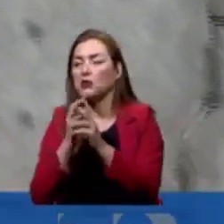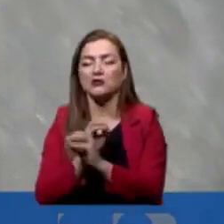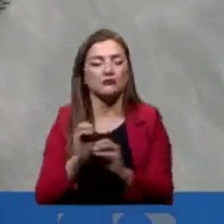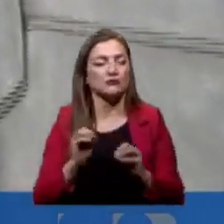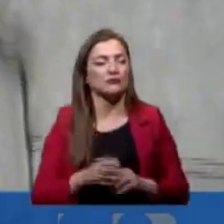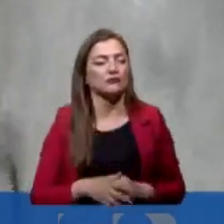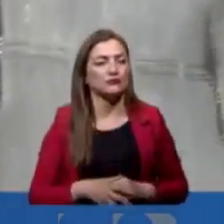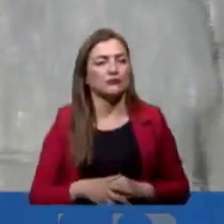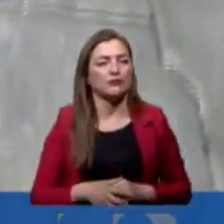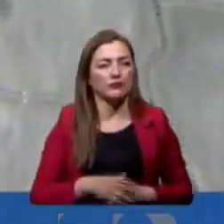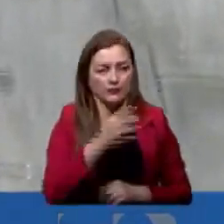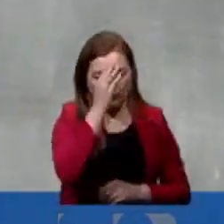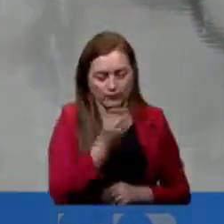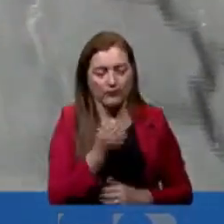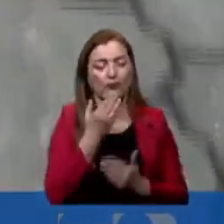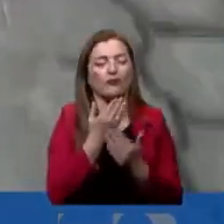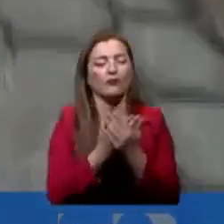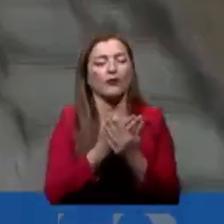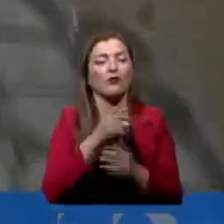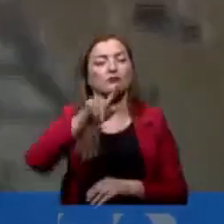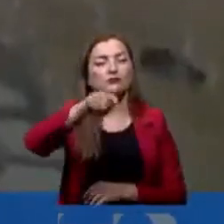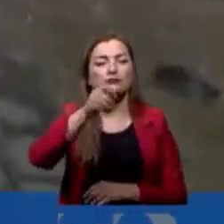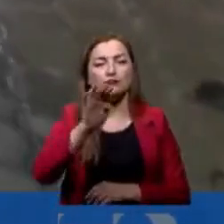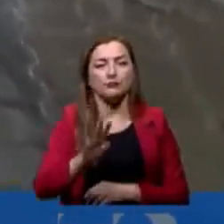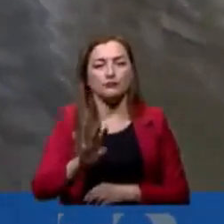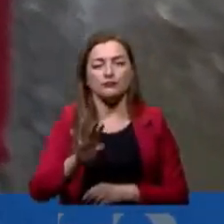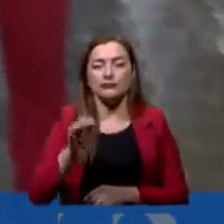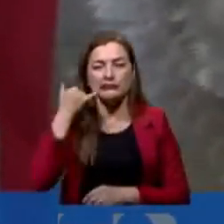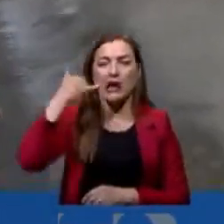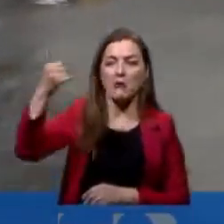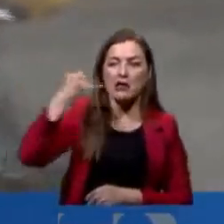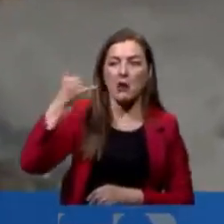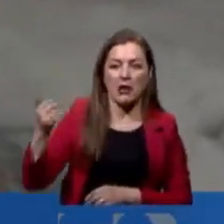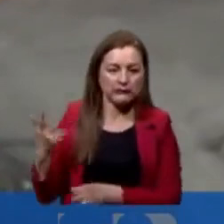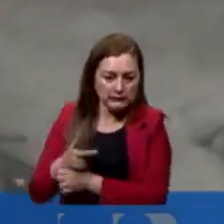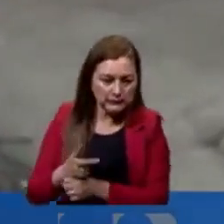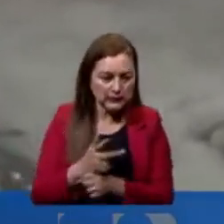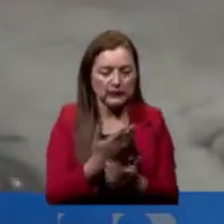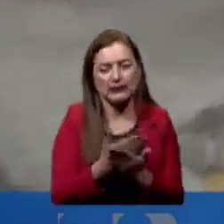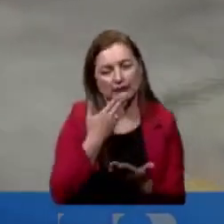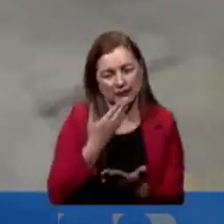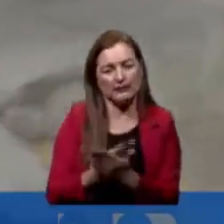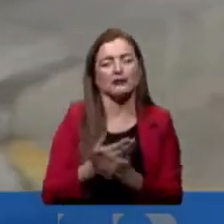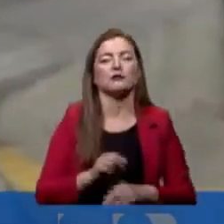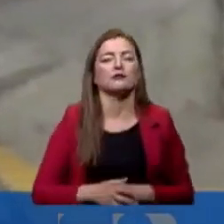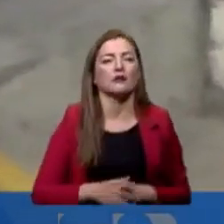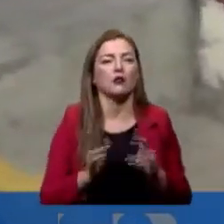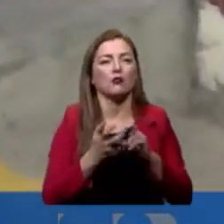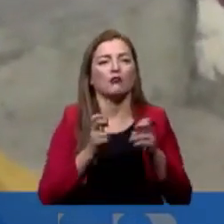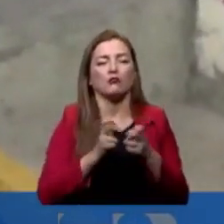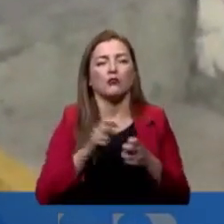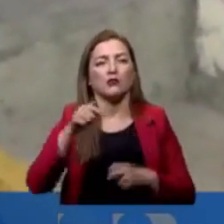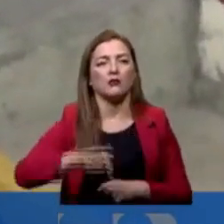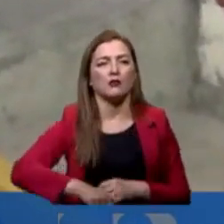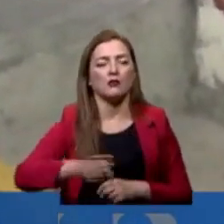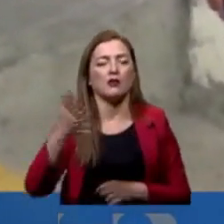días, señorita. Primero agradeciendo a Teleamazonas por haber venido a esta... problema que tenemos aquí, sí, fue